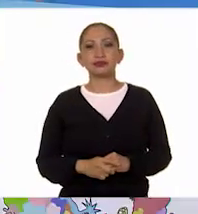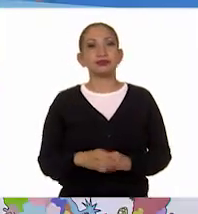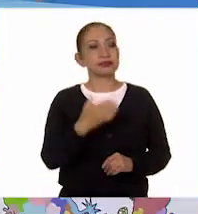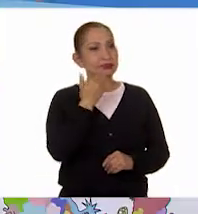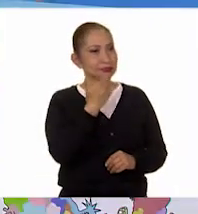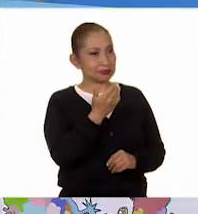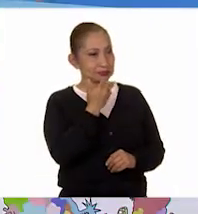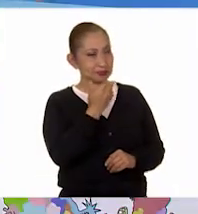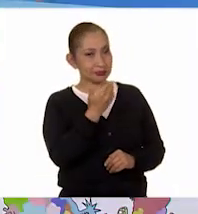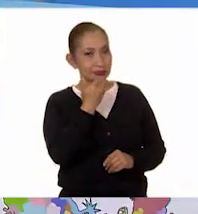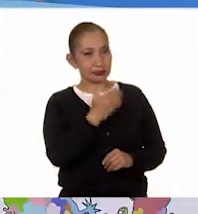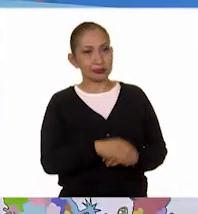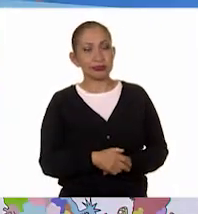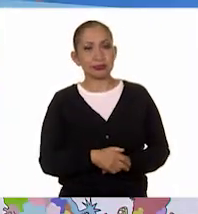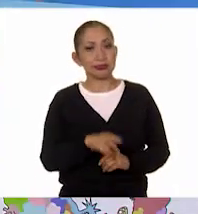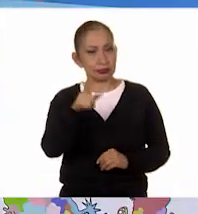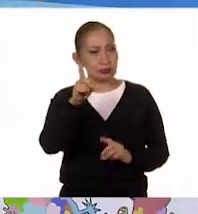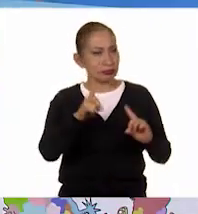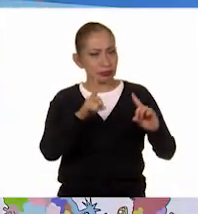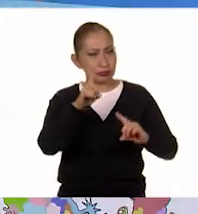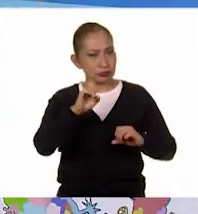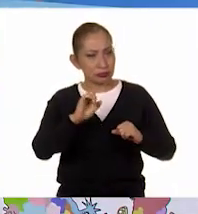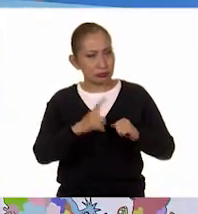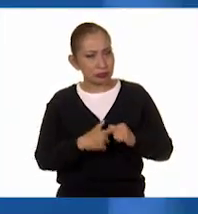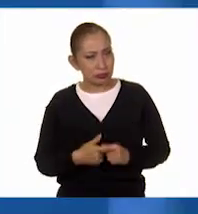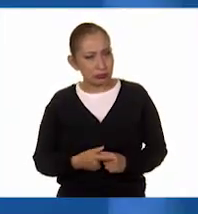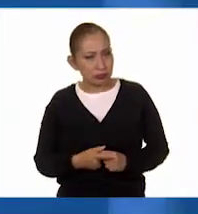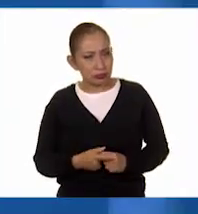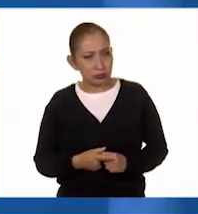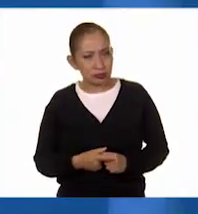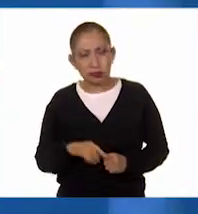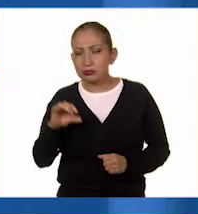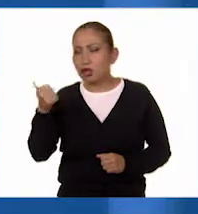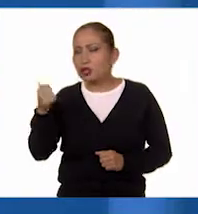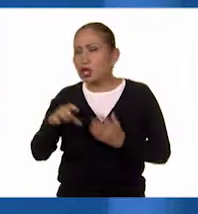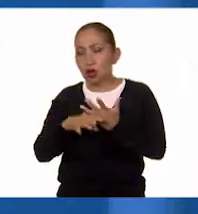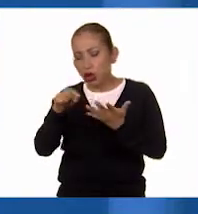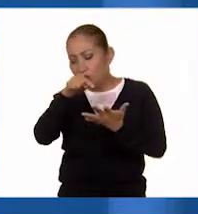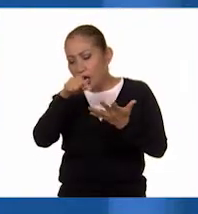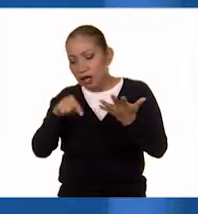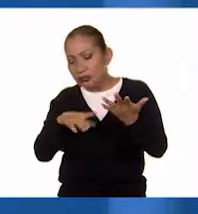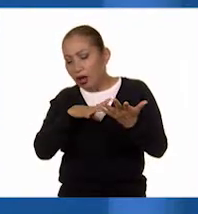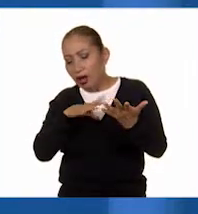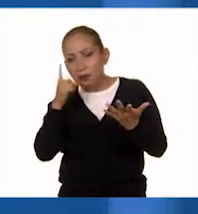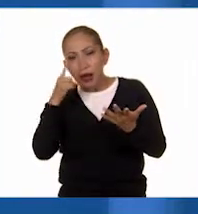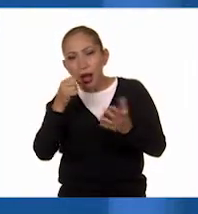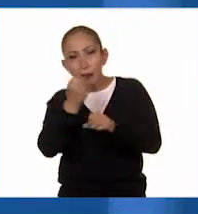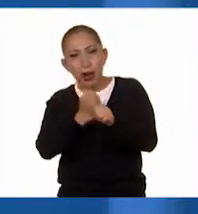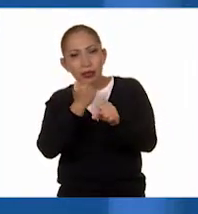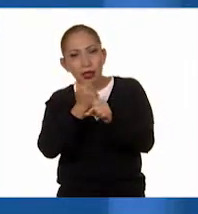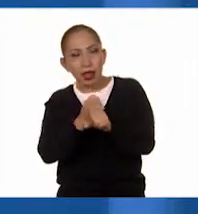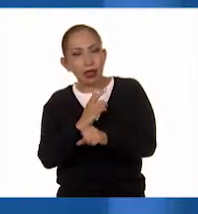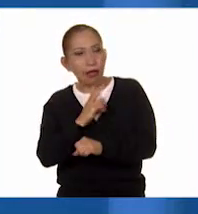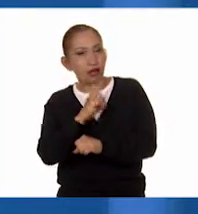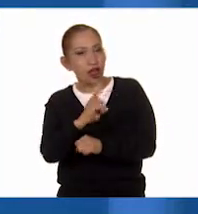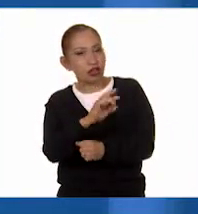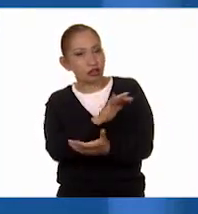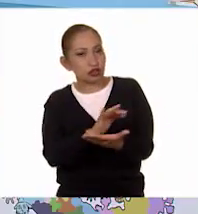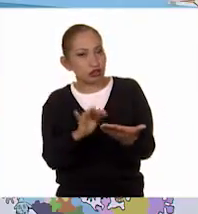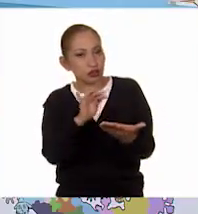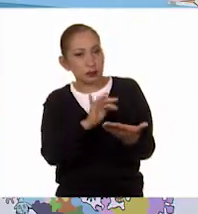Muy bien, María. ¿Tienen alguna duda? Sí, ¿qué otros aspectos debemos considerar para practicar la lectura en voz alta,